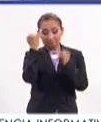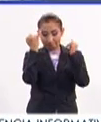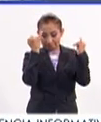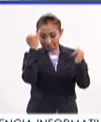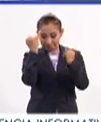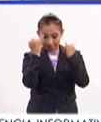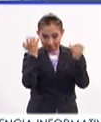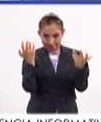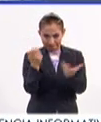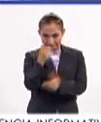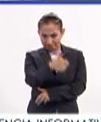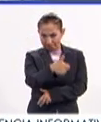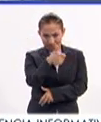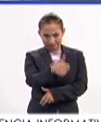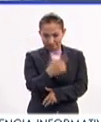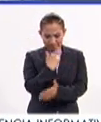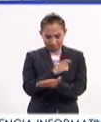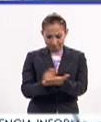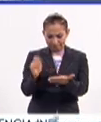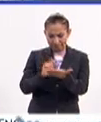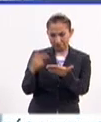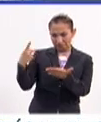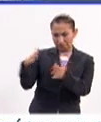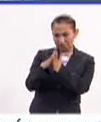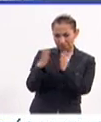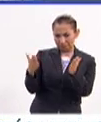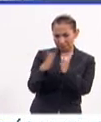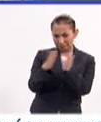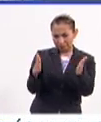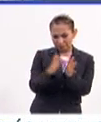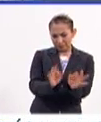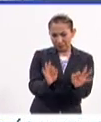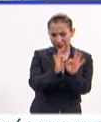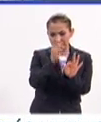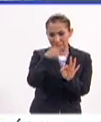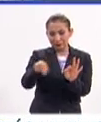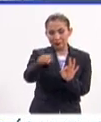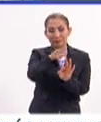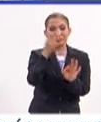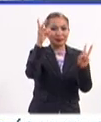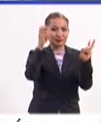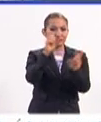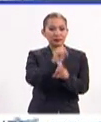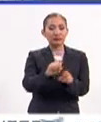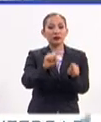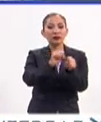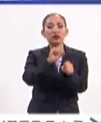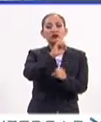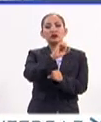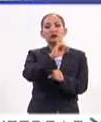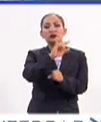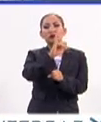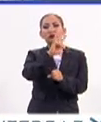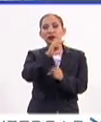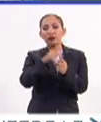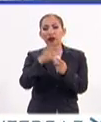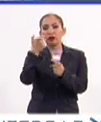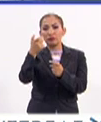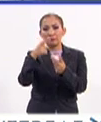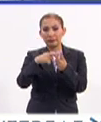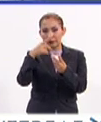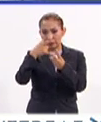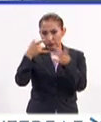él por sí mismo y escribir obras fundamentales para la sociología y la economía y la historia